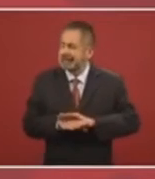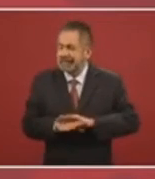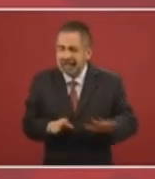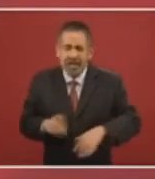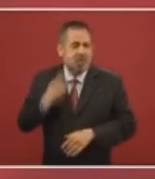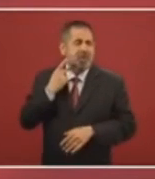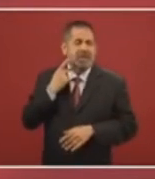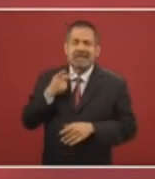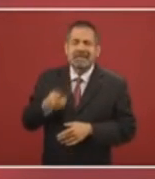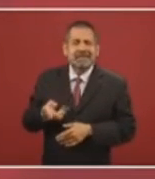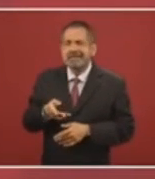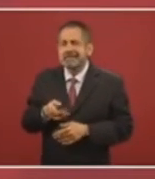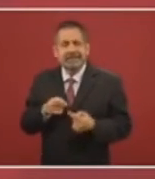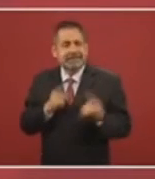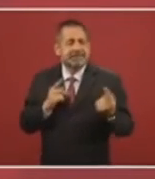políticas